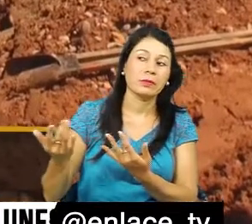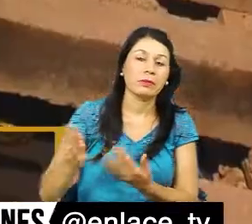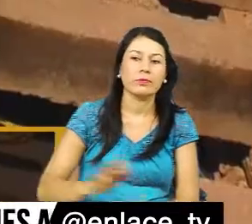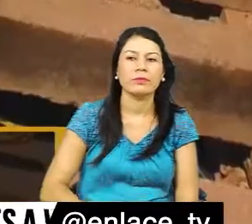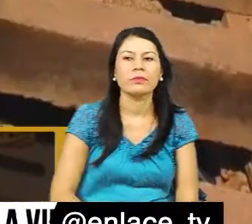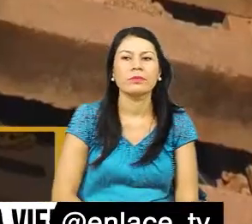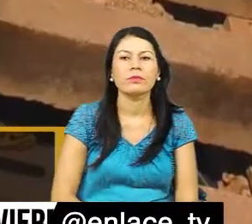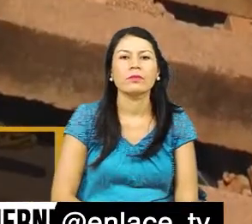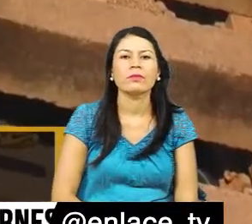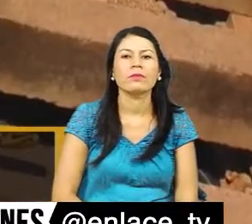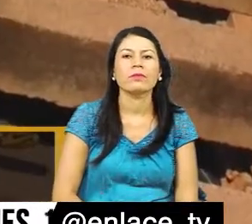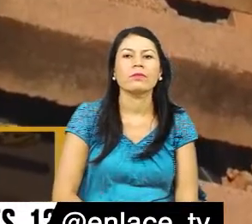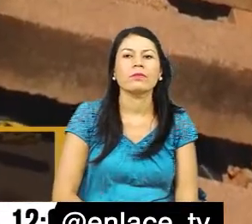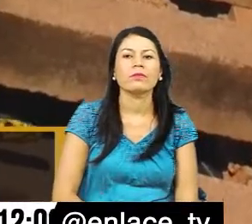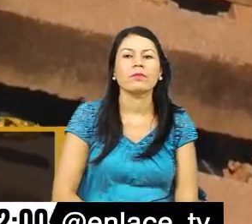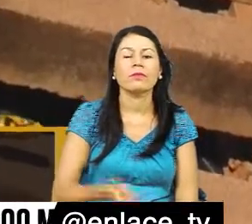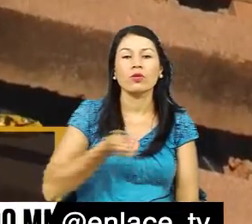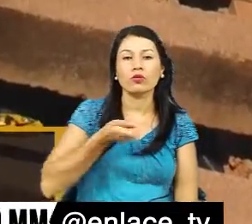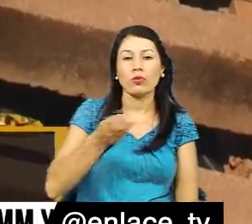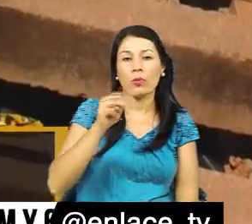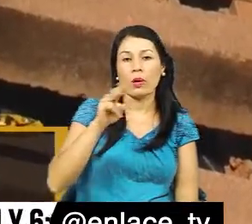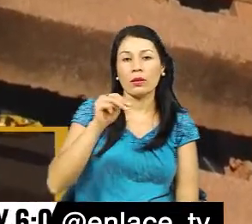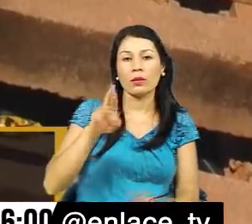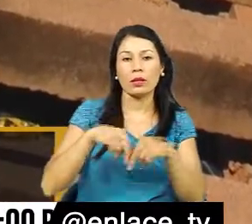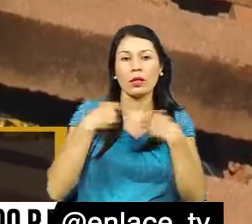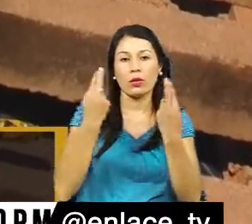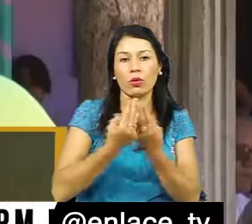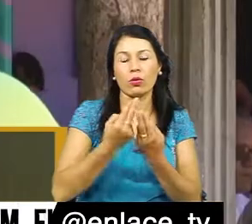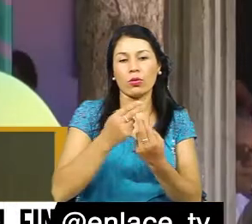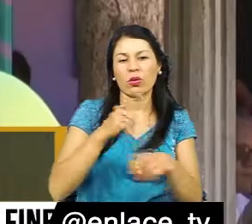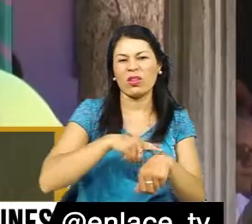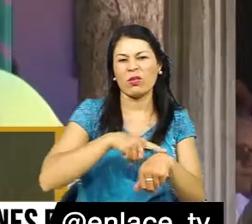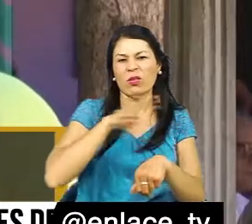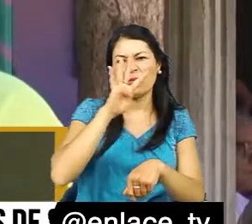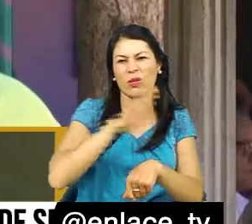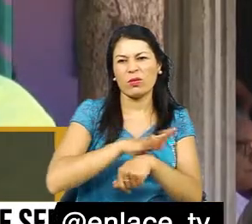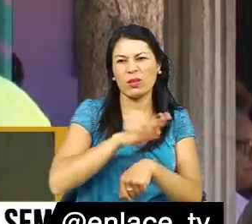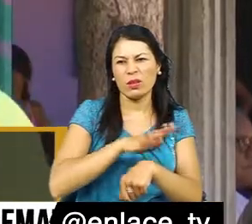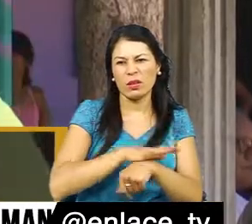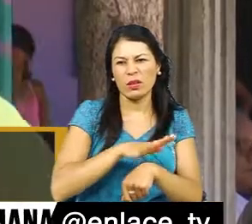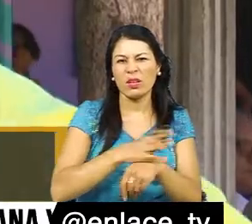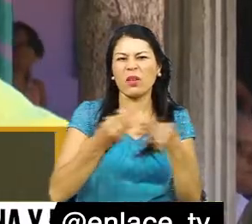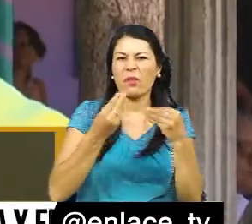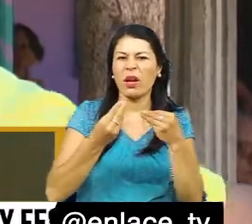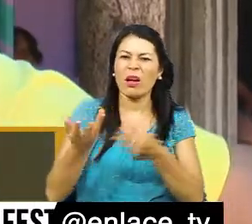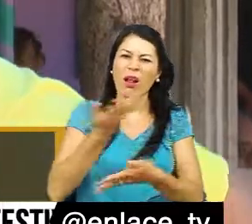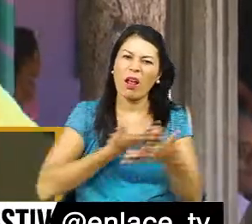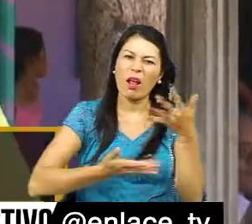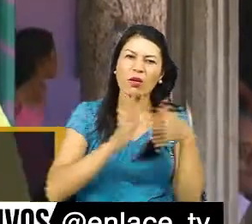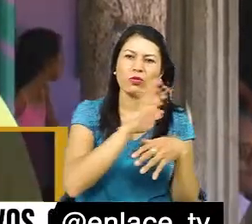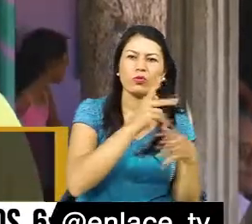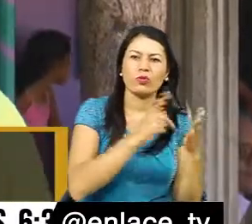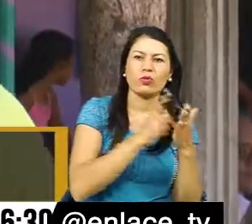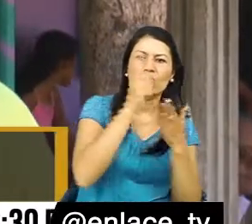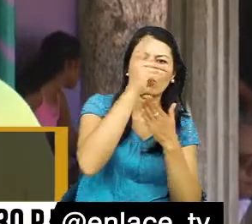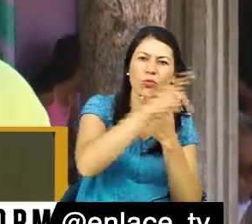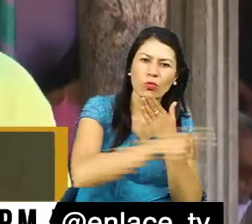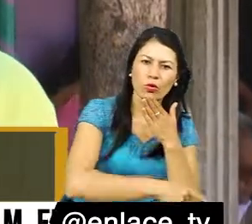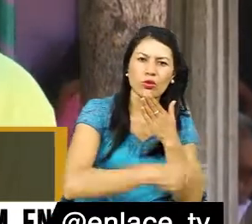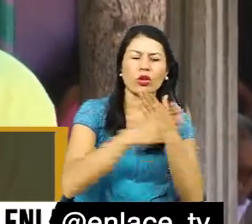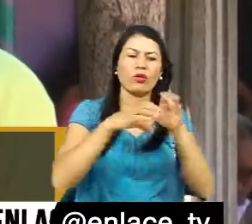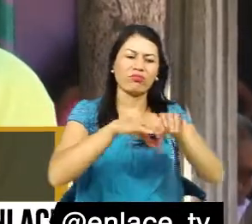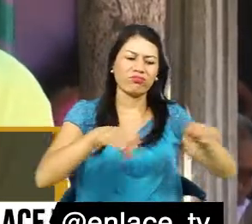El martes, tenemos una reunión el martes a las 4 de la tarde. ¿De qué? Socialización del proyecto de la terminación del Botculver